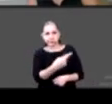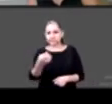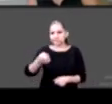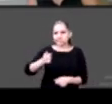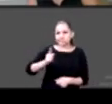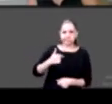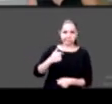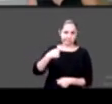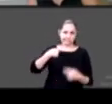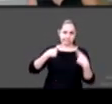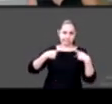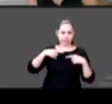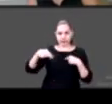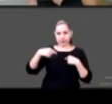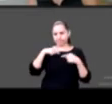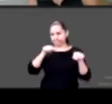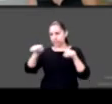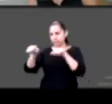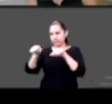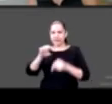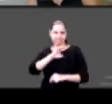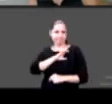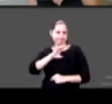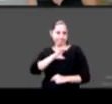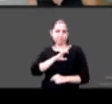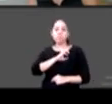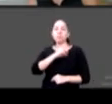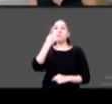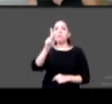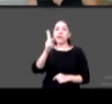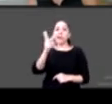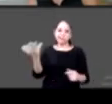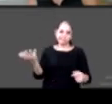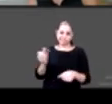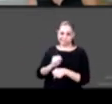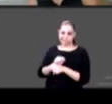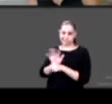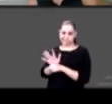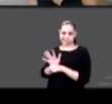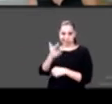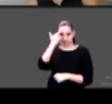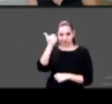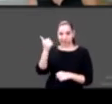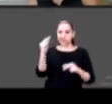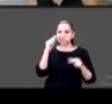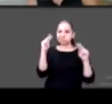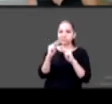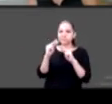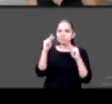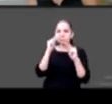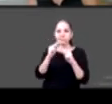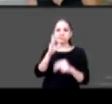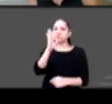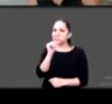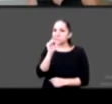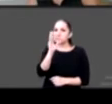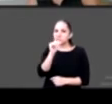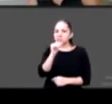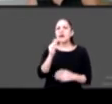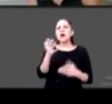otras circunstancias también han desaparecido. Entonces, ¿cómo podemos, como familia, protegernos